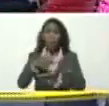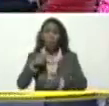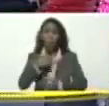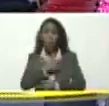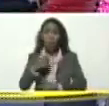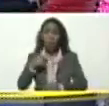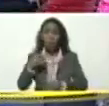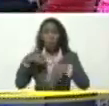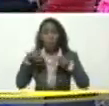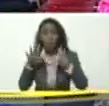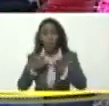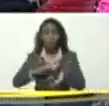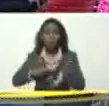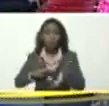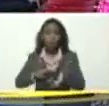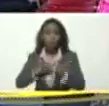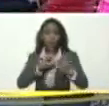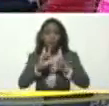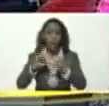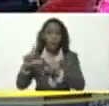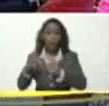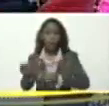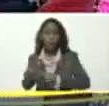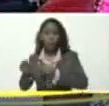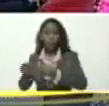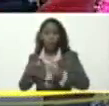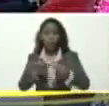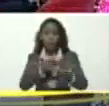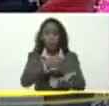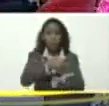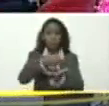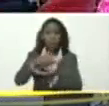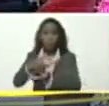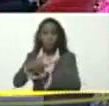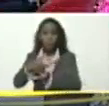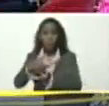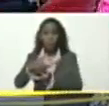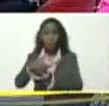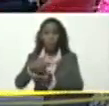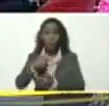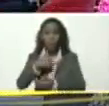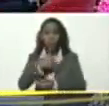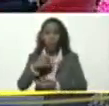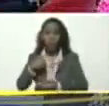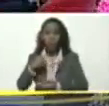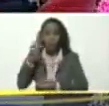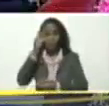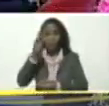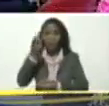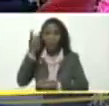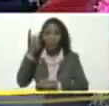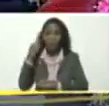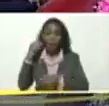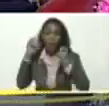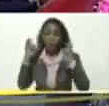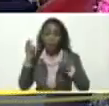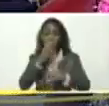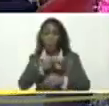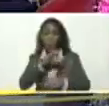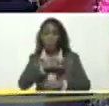mientras resolvemos el tema logístico de la entrega de las estatuillas, yo quisiera comentarle que el día de ayer tuvimos ocasión, señor